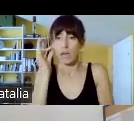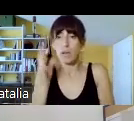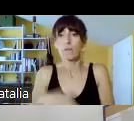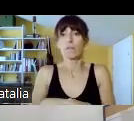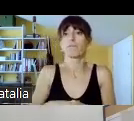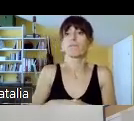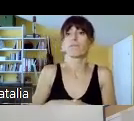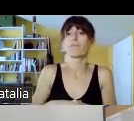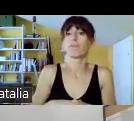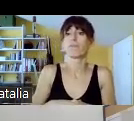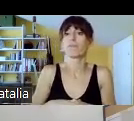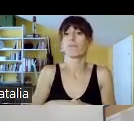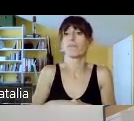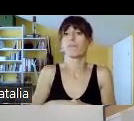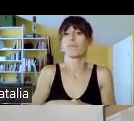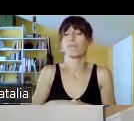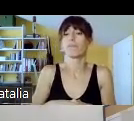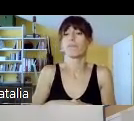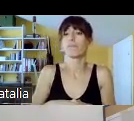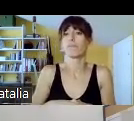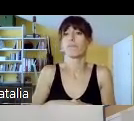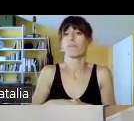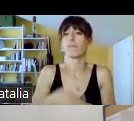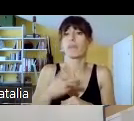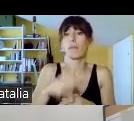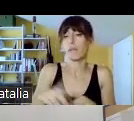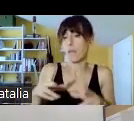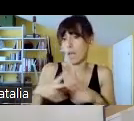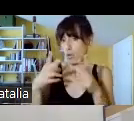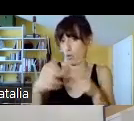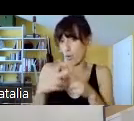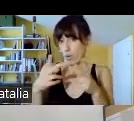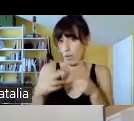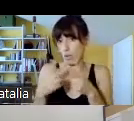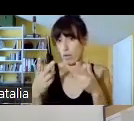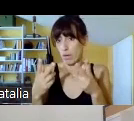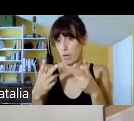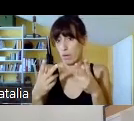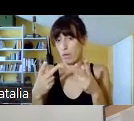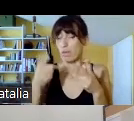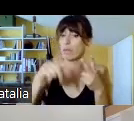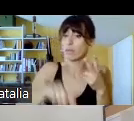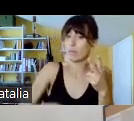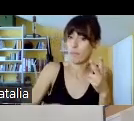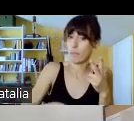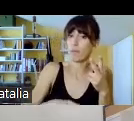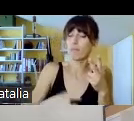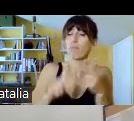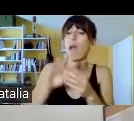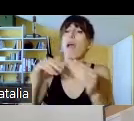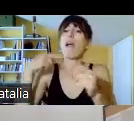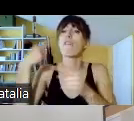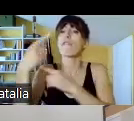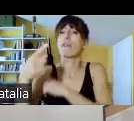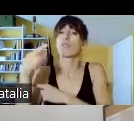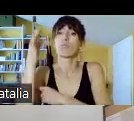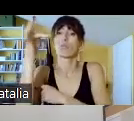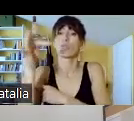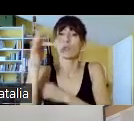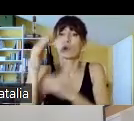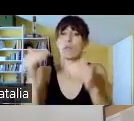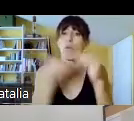disminución de la desigualdad de género en la sociedad conllevará también efectos positivos sobre las desigualdades de